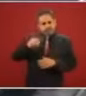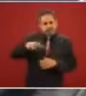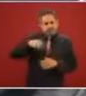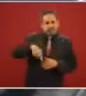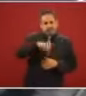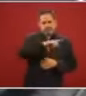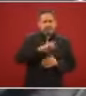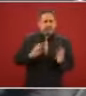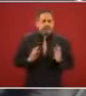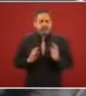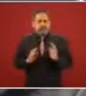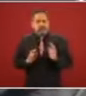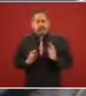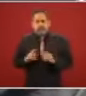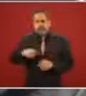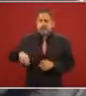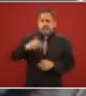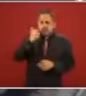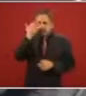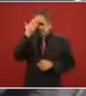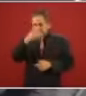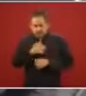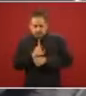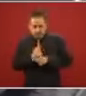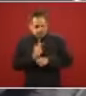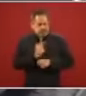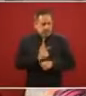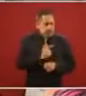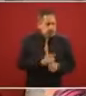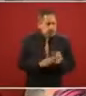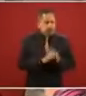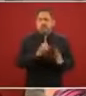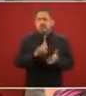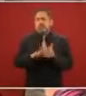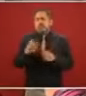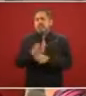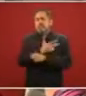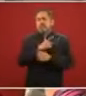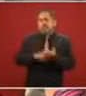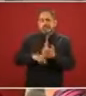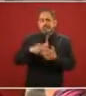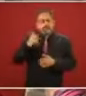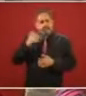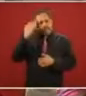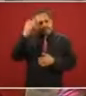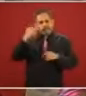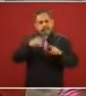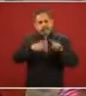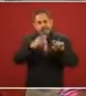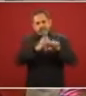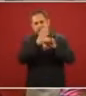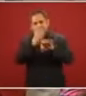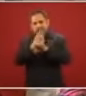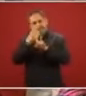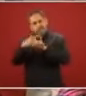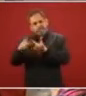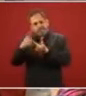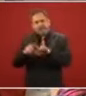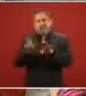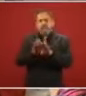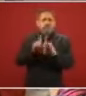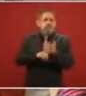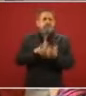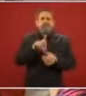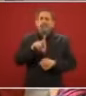y periodistas también que queremos saber un poco qué pasó, por ejemplo, con la guerra sucia en los diferentes estados o cómo se hacían